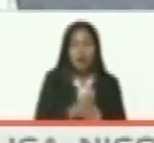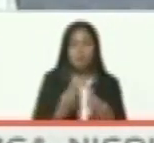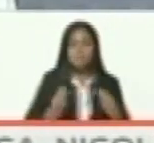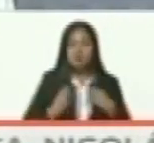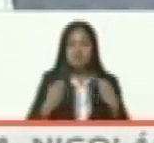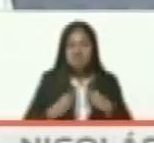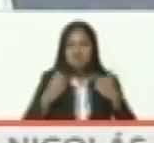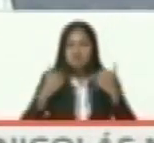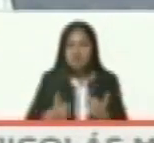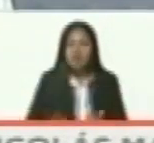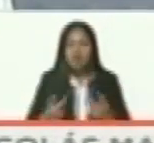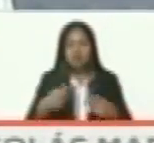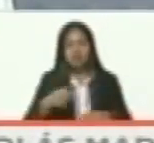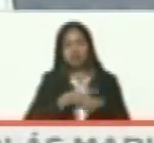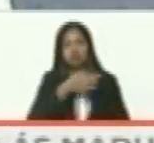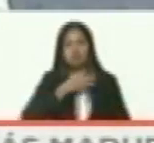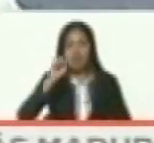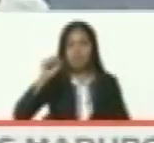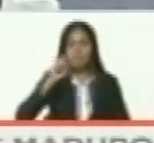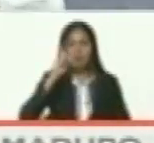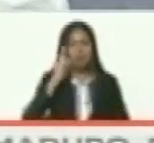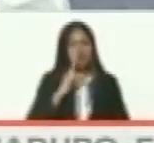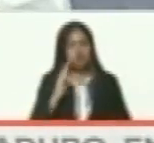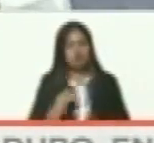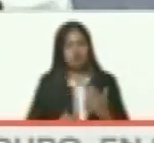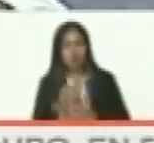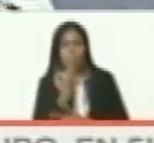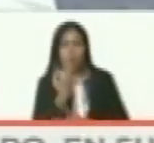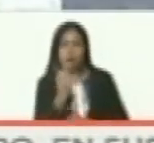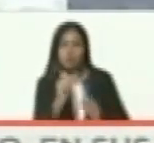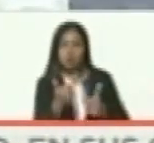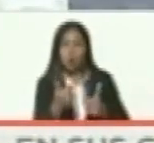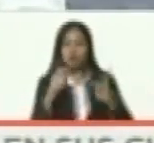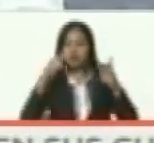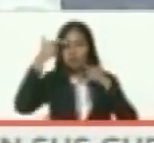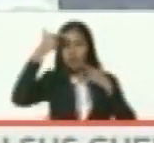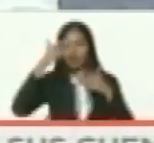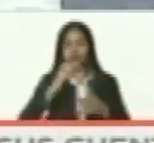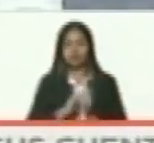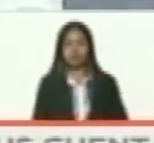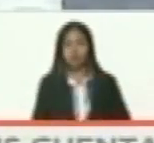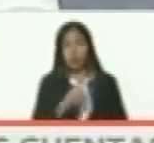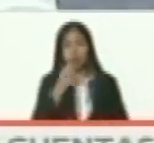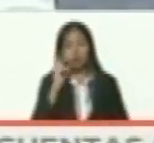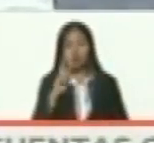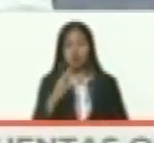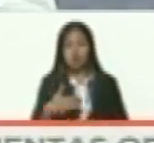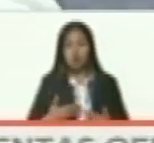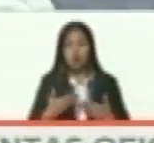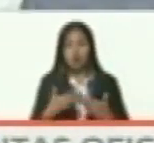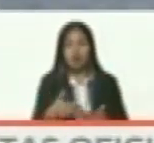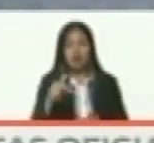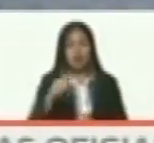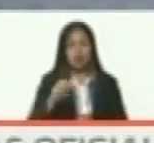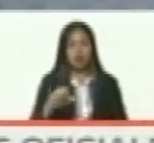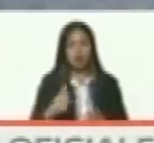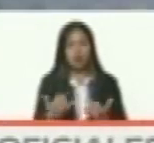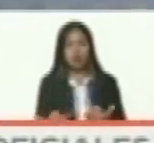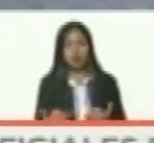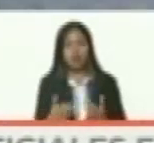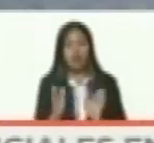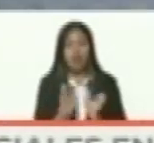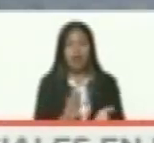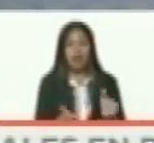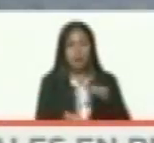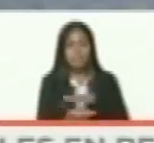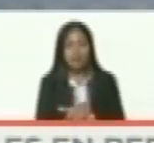vivir viviendo del socialismo bolivariano fundado por nuestro comandante Chávez. Entonces, fíjense, les voy a dar aquí la carpeta